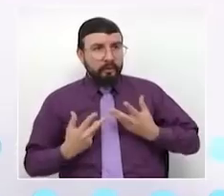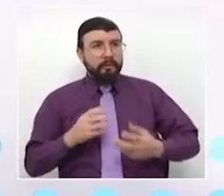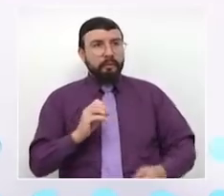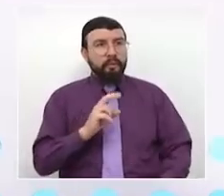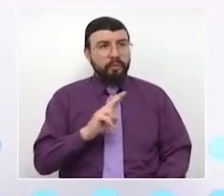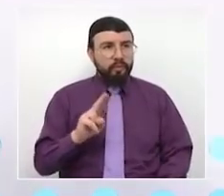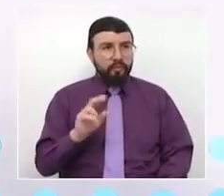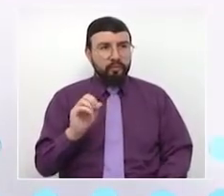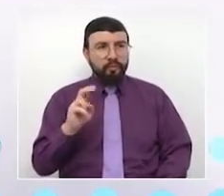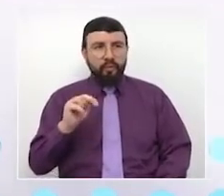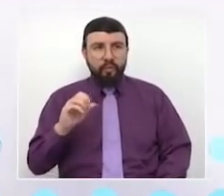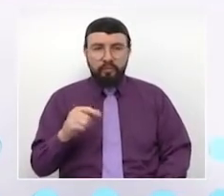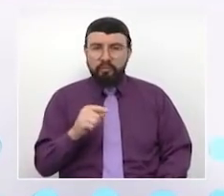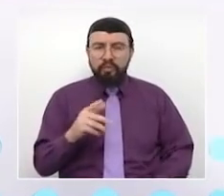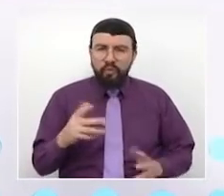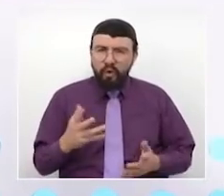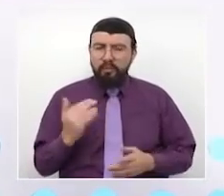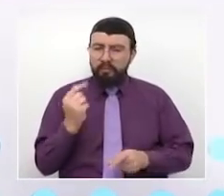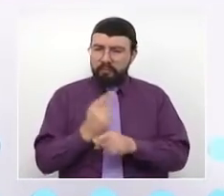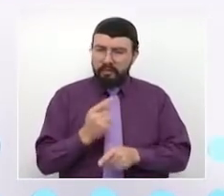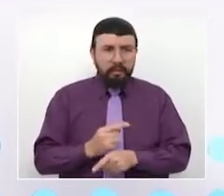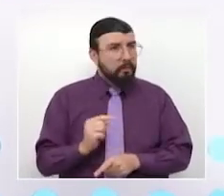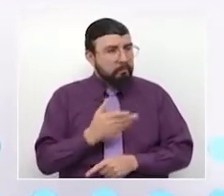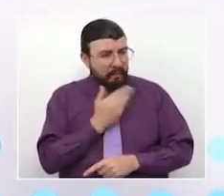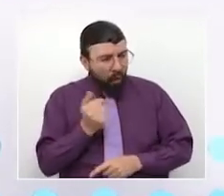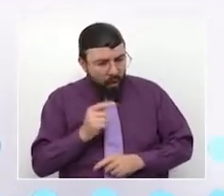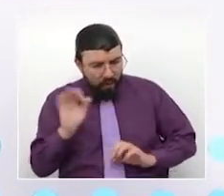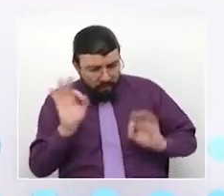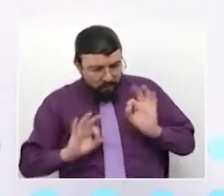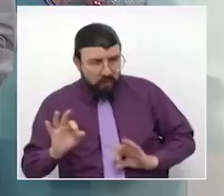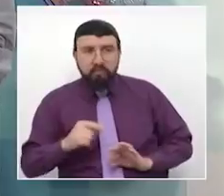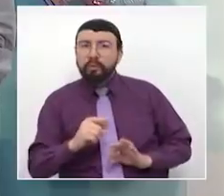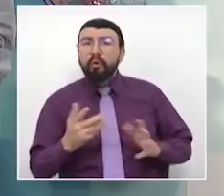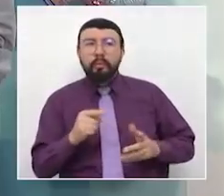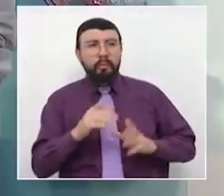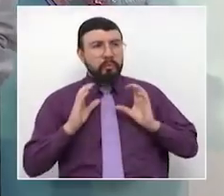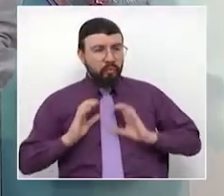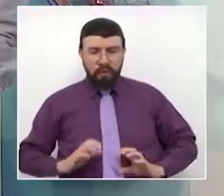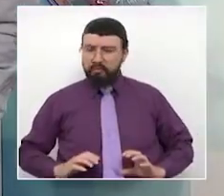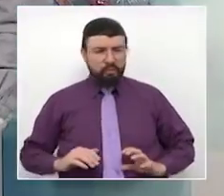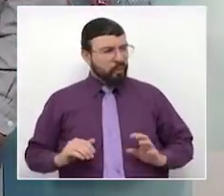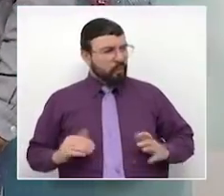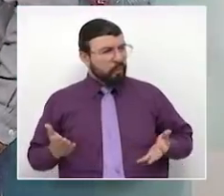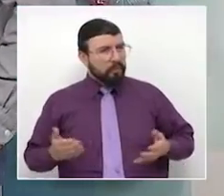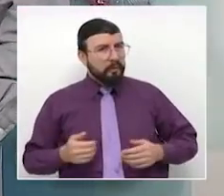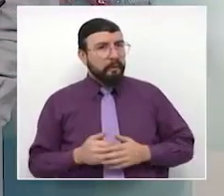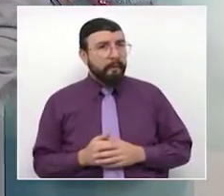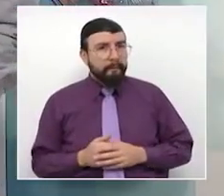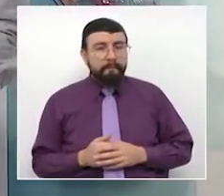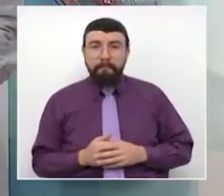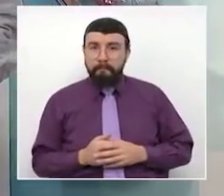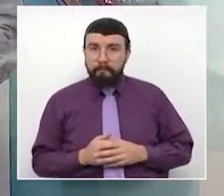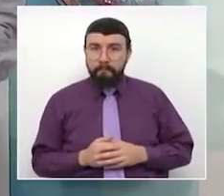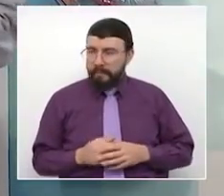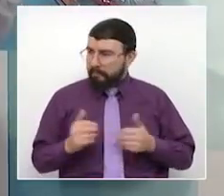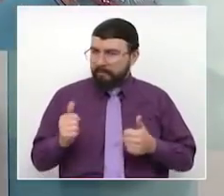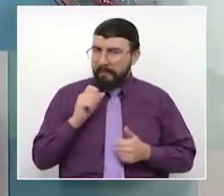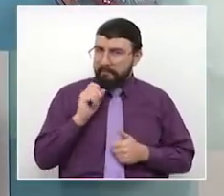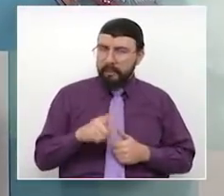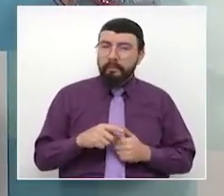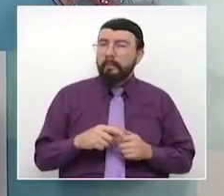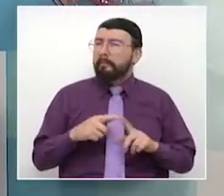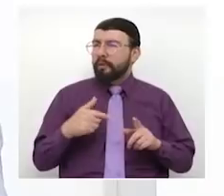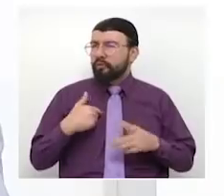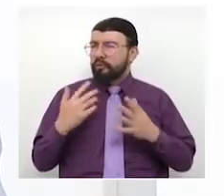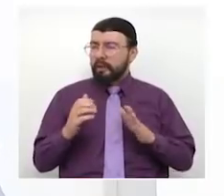rico en plaquetas para cada vez mejorar ese producto que produce el cuerpo a través del plasma? Bueno, muy buena pregunta esa, pero yo quiero